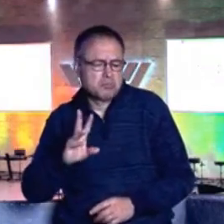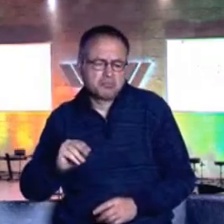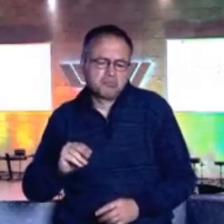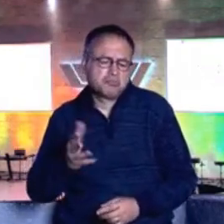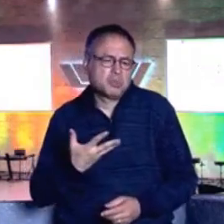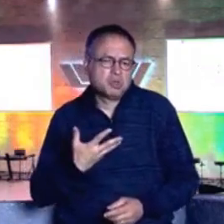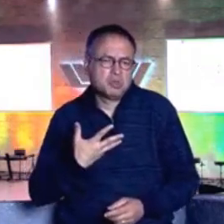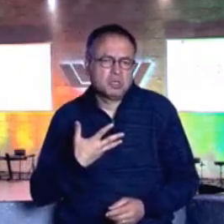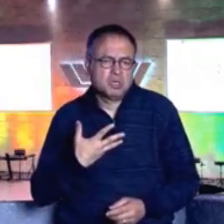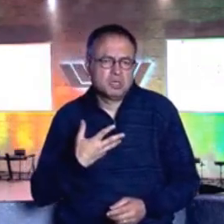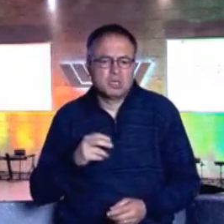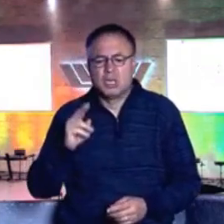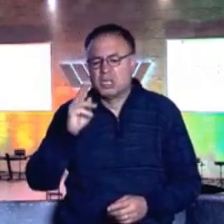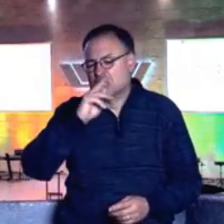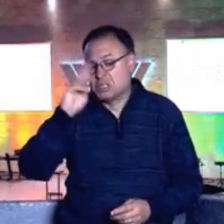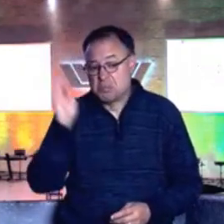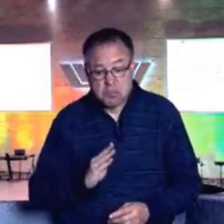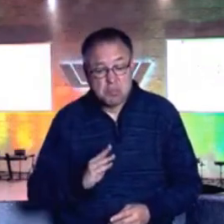que un